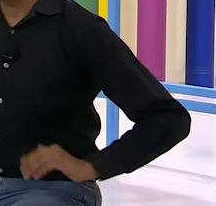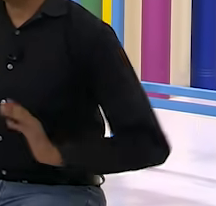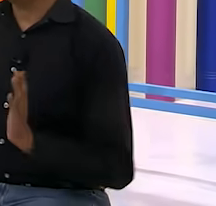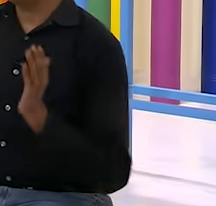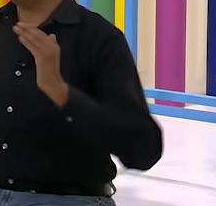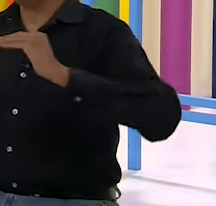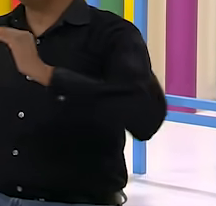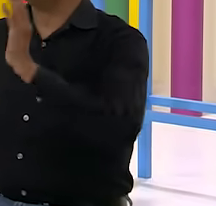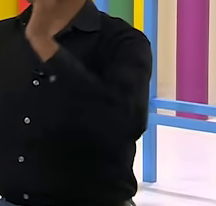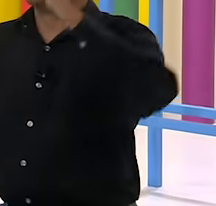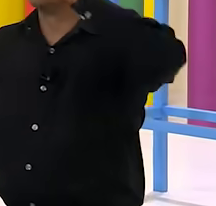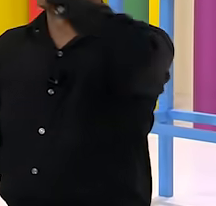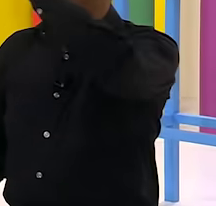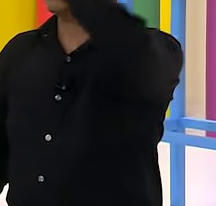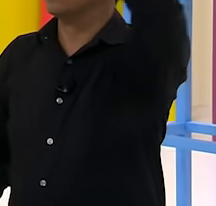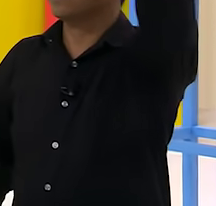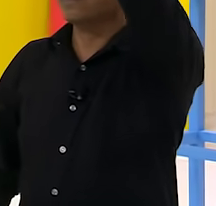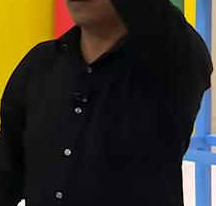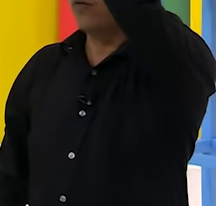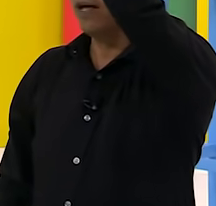5, 6, 7, 8.